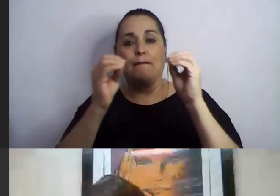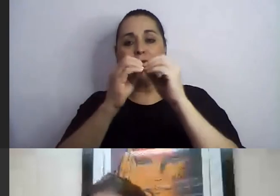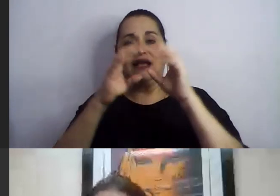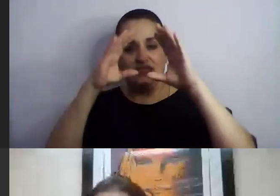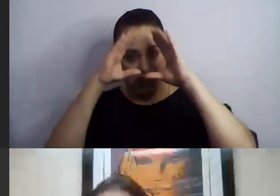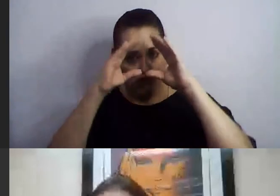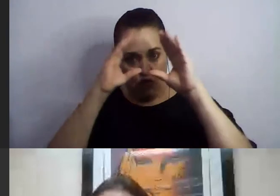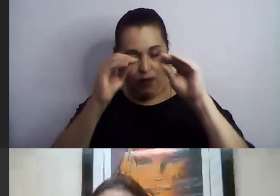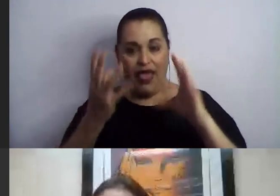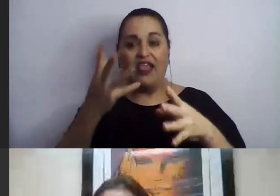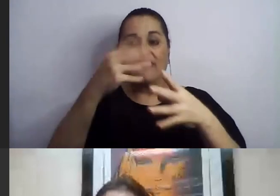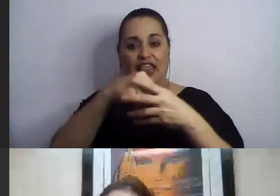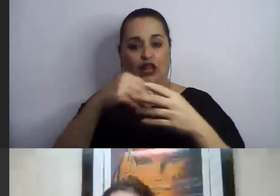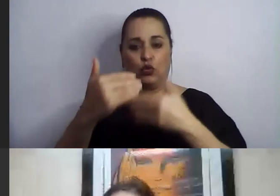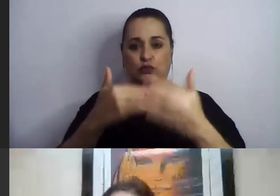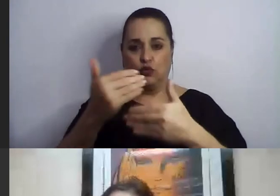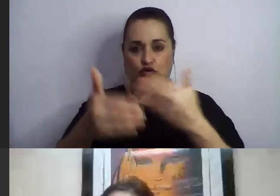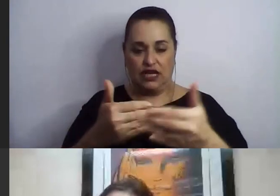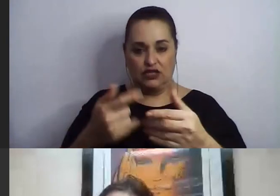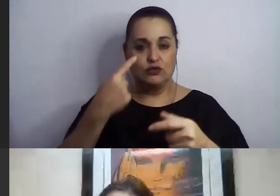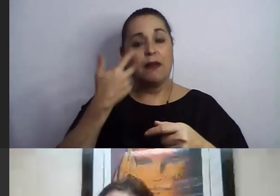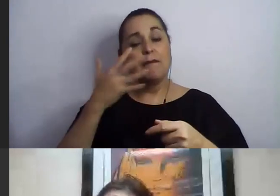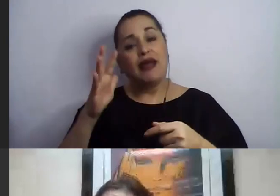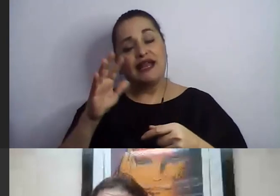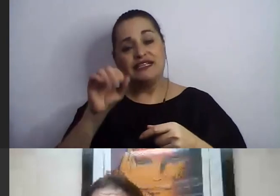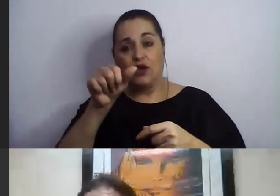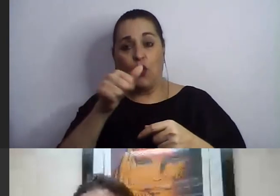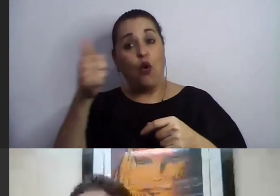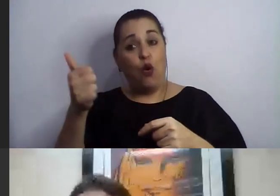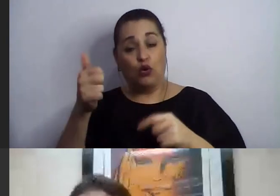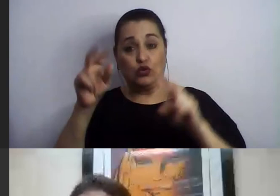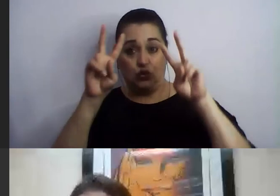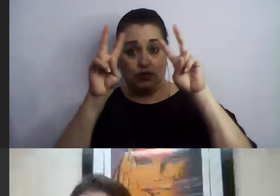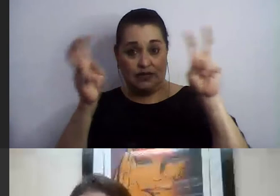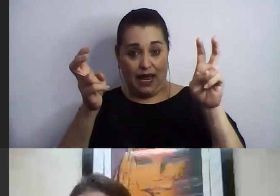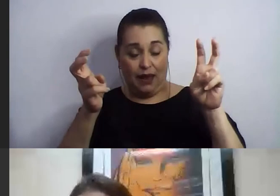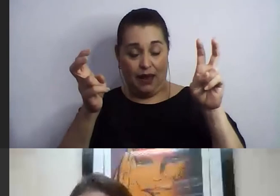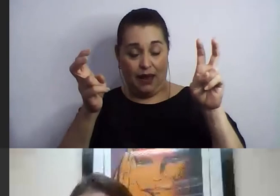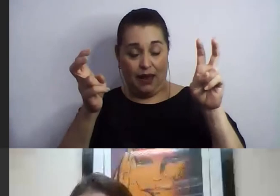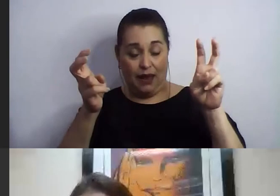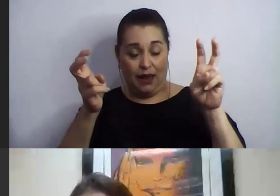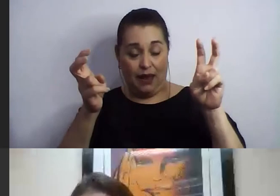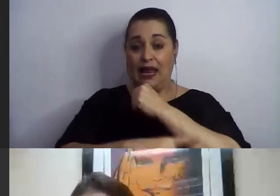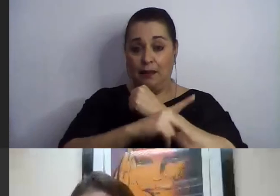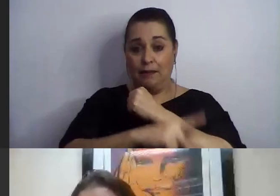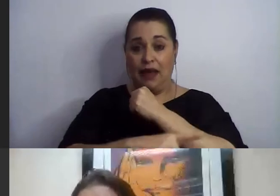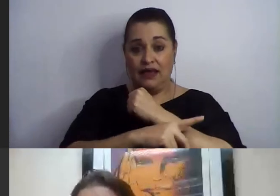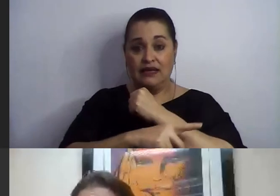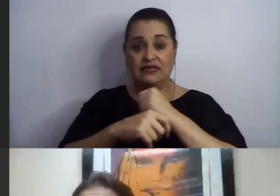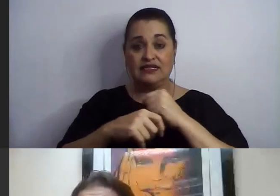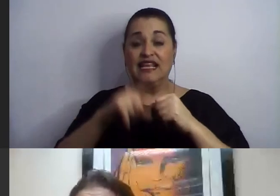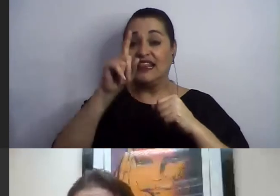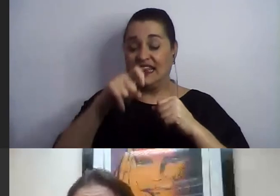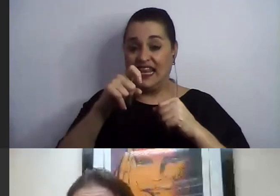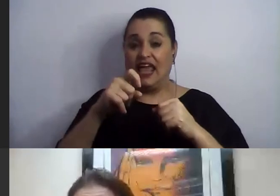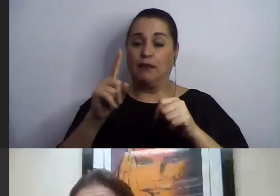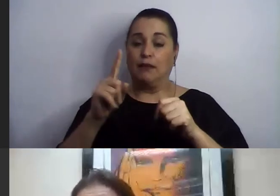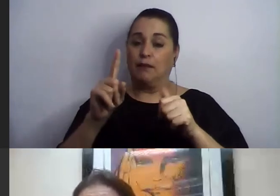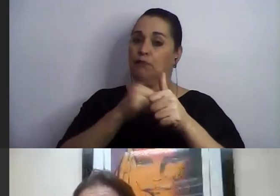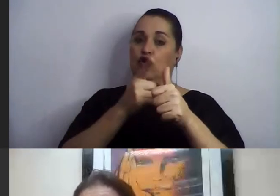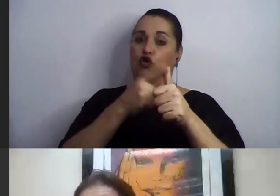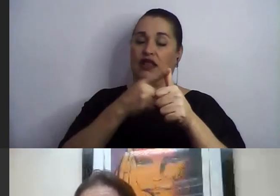de estos procesos y me parece que otro de los temas en los cuales el país debe dar prioridad